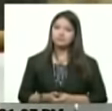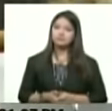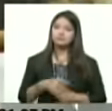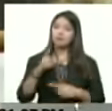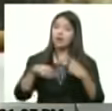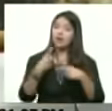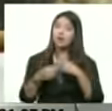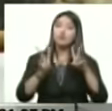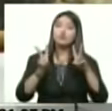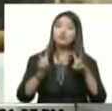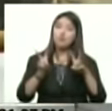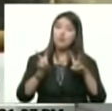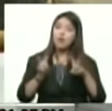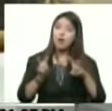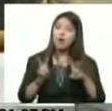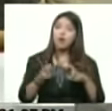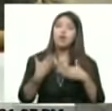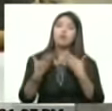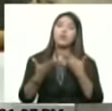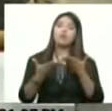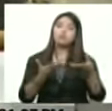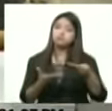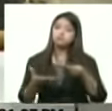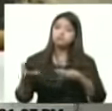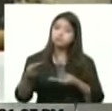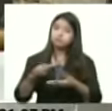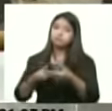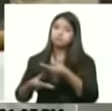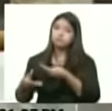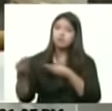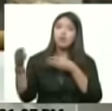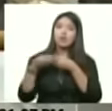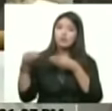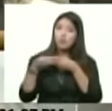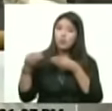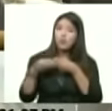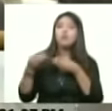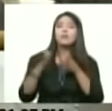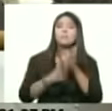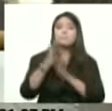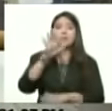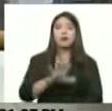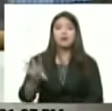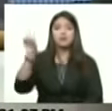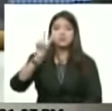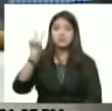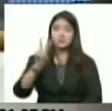generar nuevas fuentes de ingreso en divisas para nuestro país.